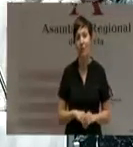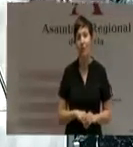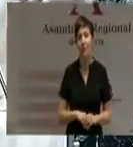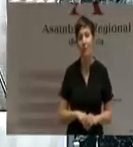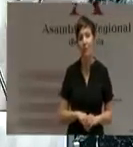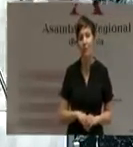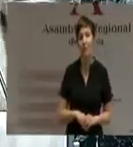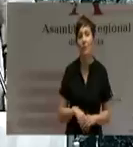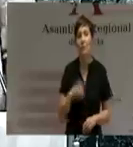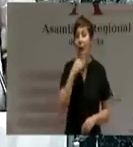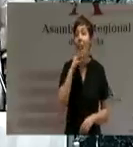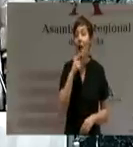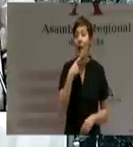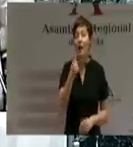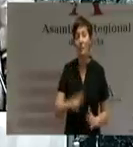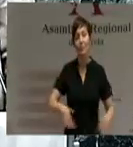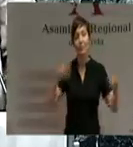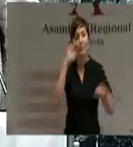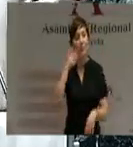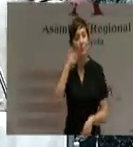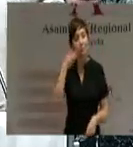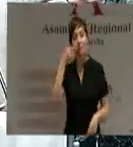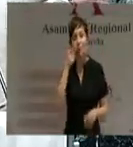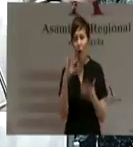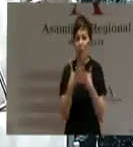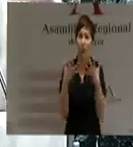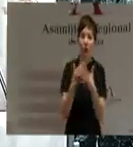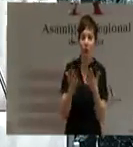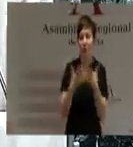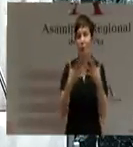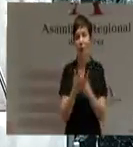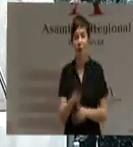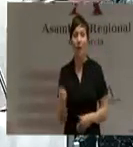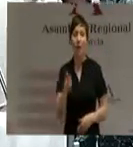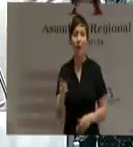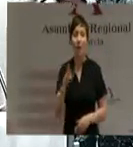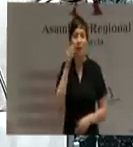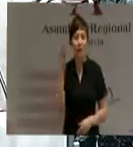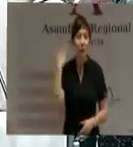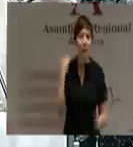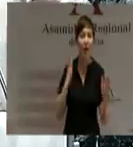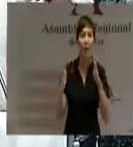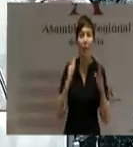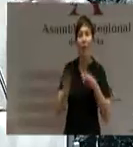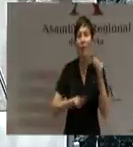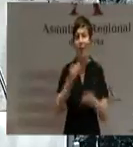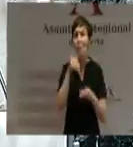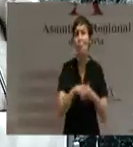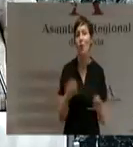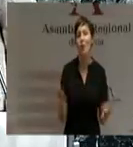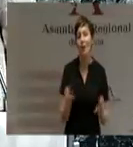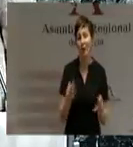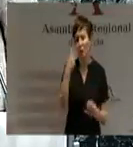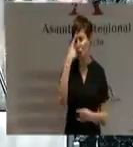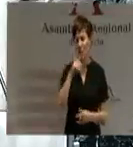Algunos de los que ahora se las dan de demócratas, es más, no saben lo que pasaba en el Gobierno ni lo que se hacía desde el